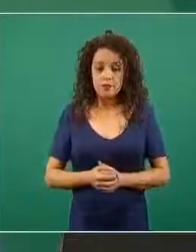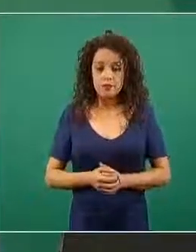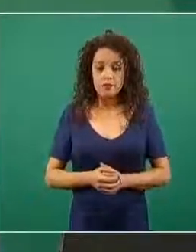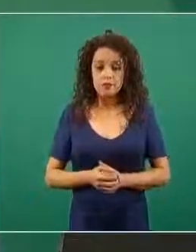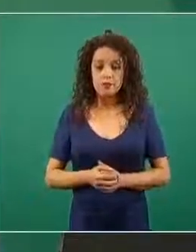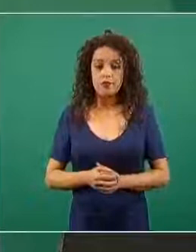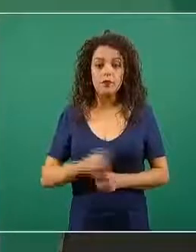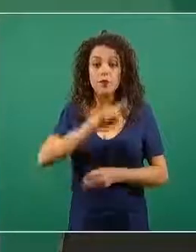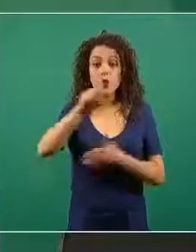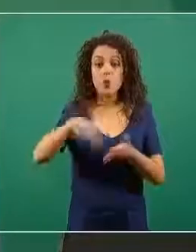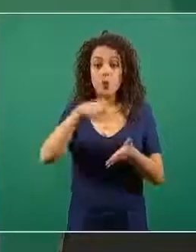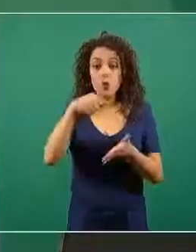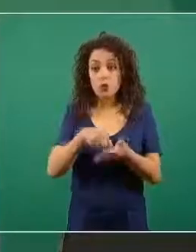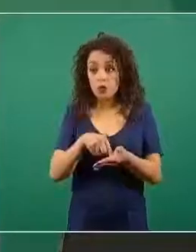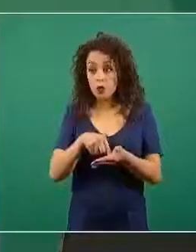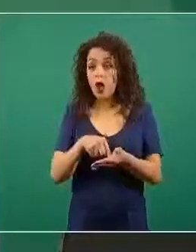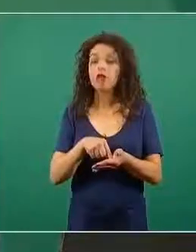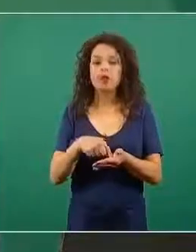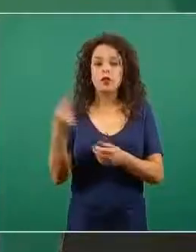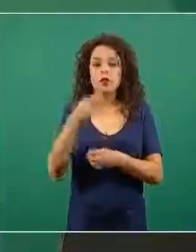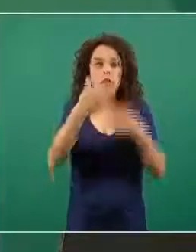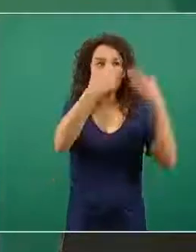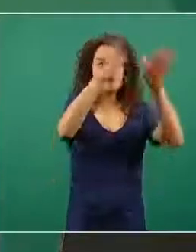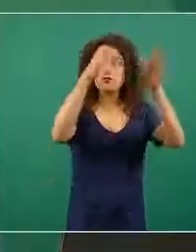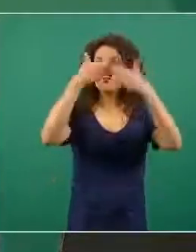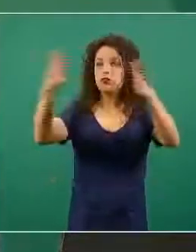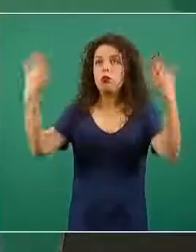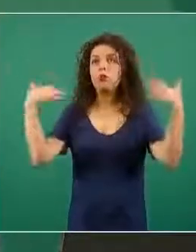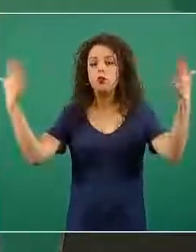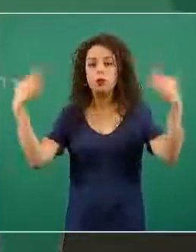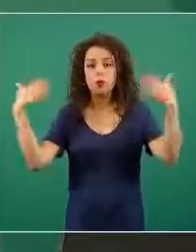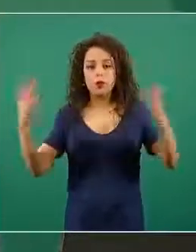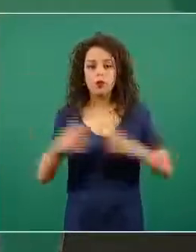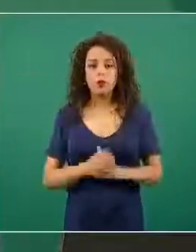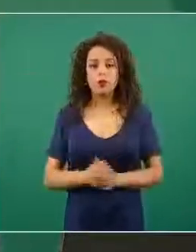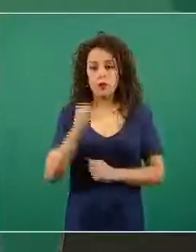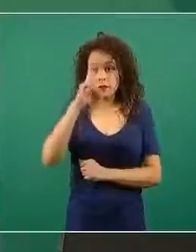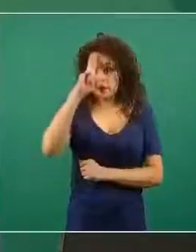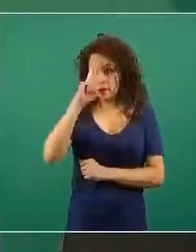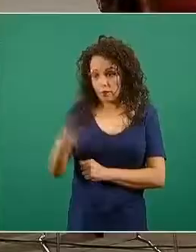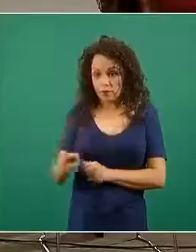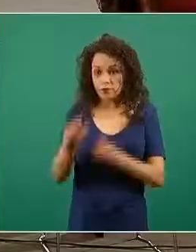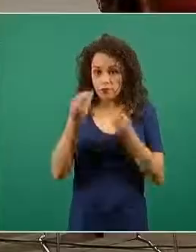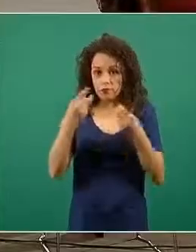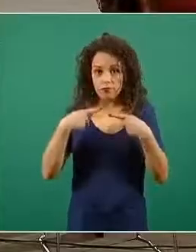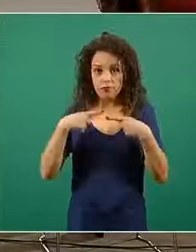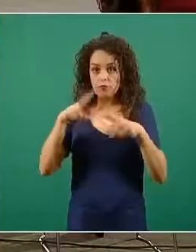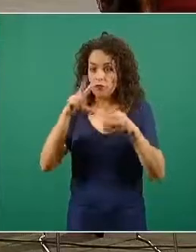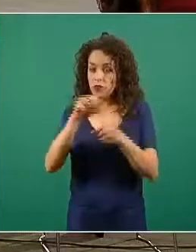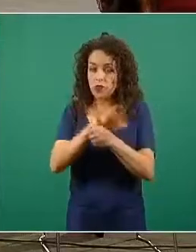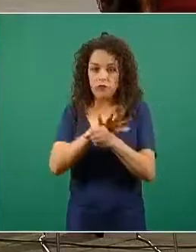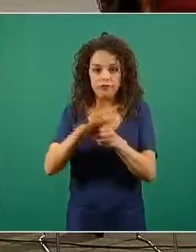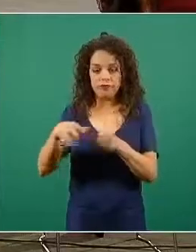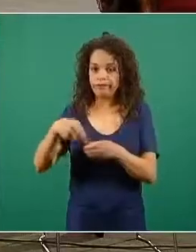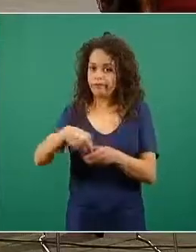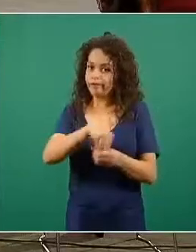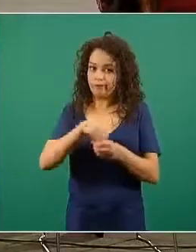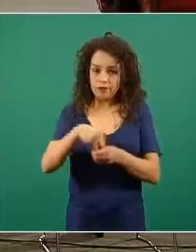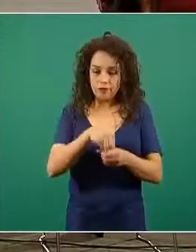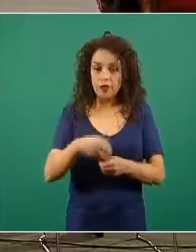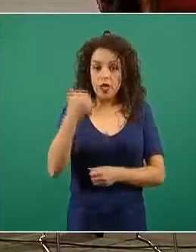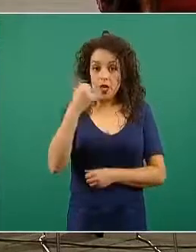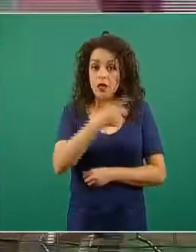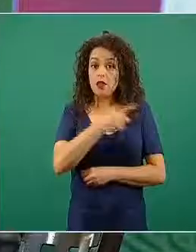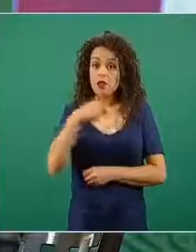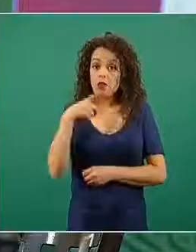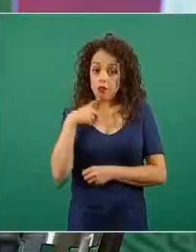los lugares, respetar el aforo y exigir el uso